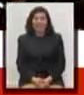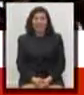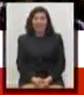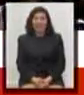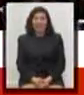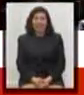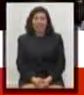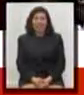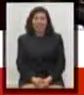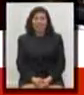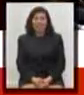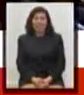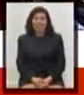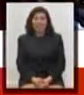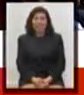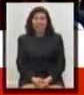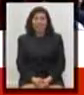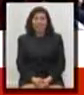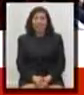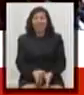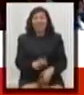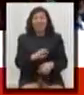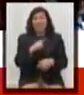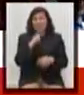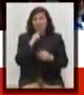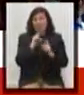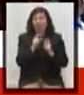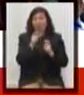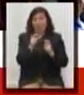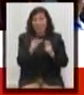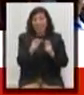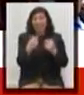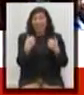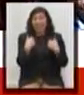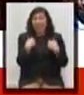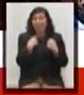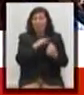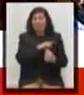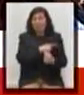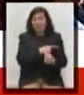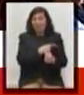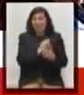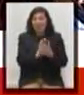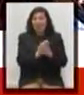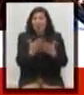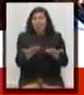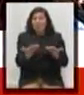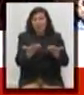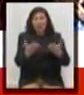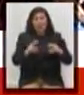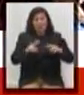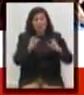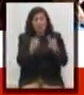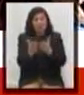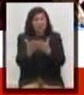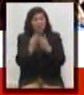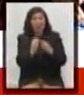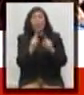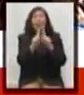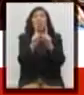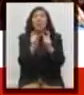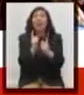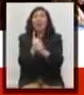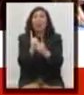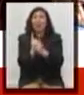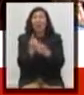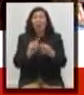Bueno, la doctora tiene las fuerzas mayores este mediodía, y los alumnos estaban por preguntarles,